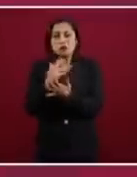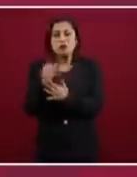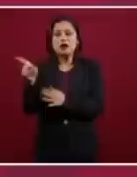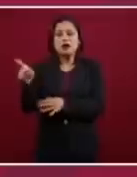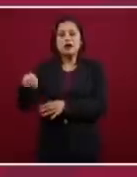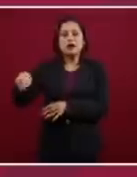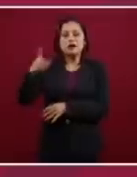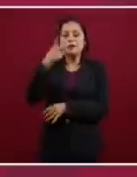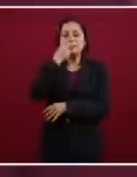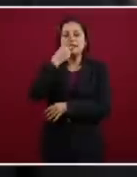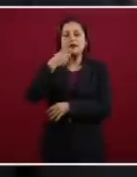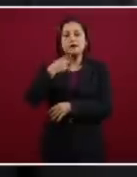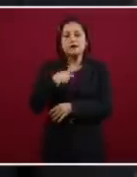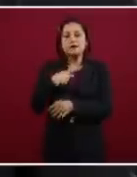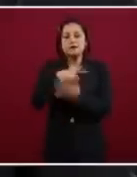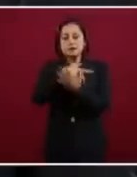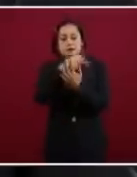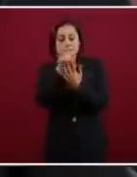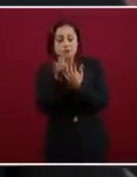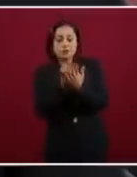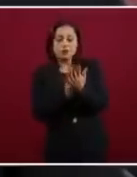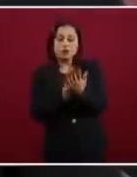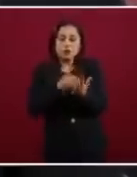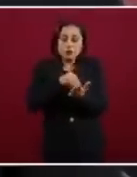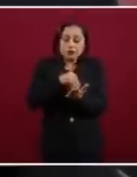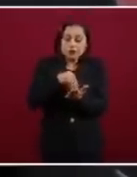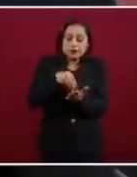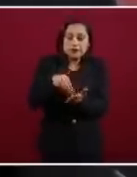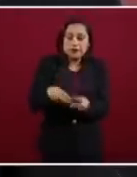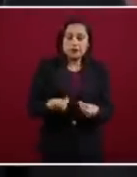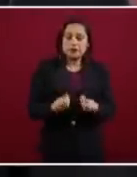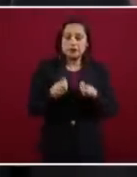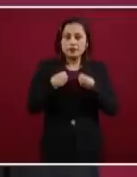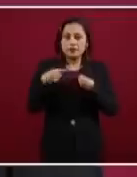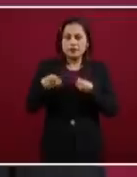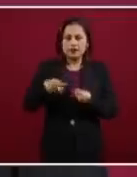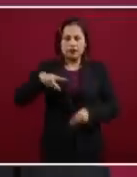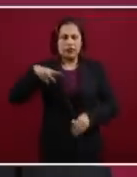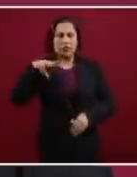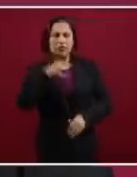vida está destruyendo la naturaleza